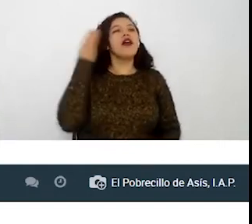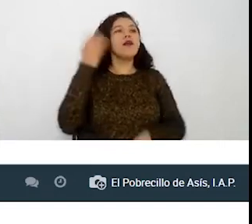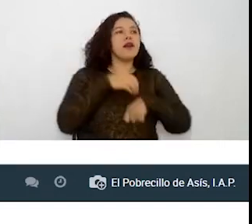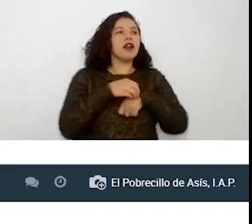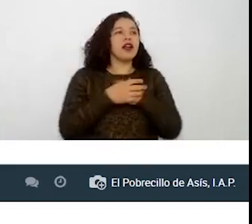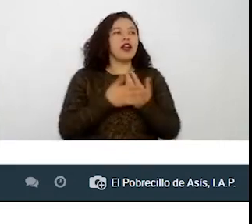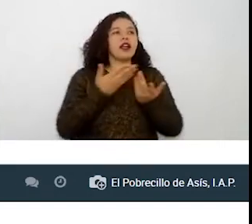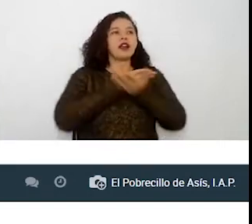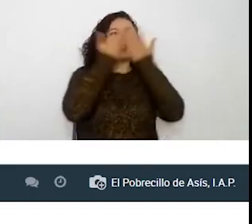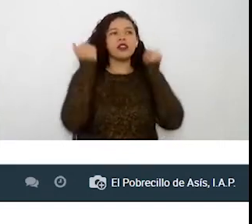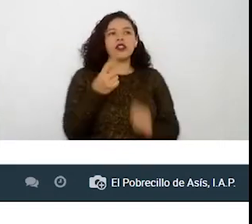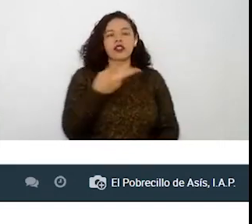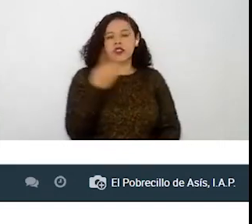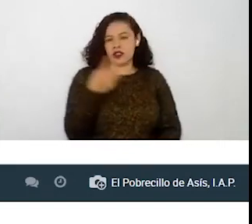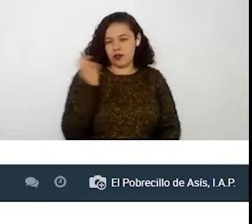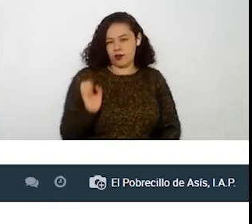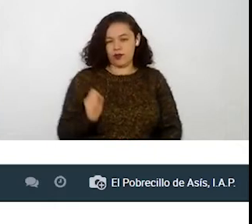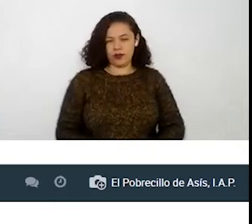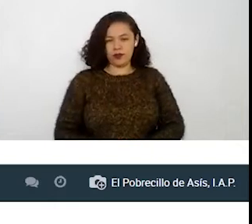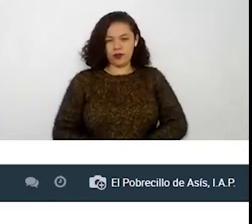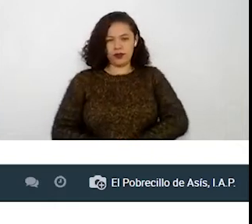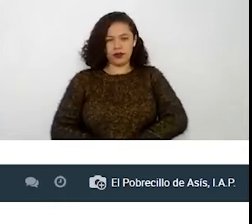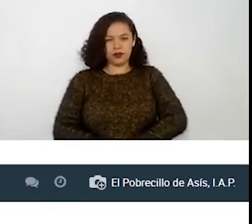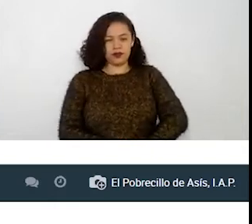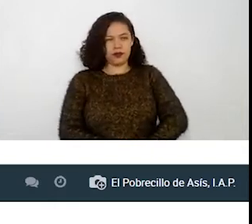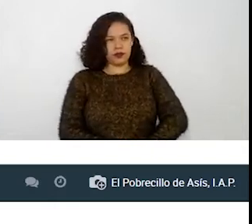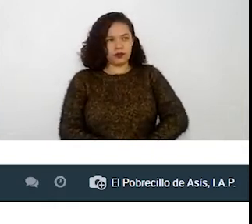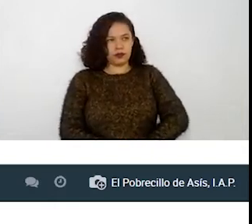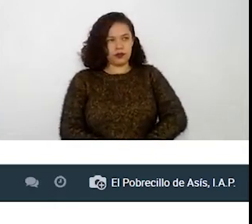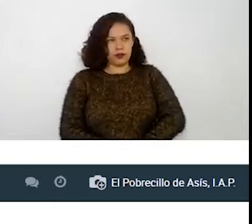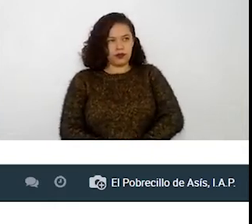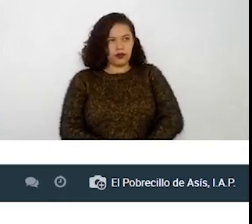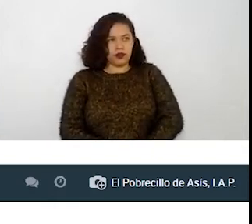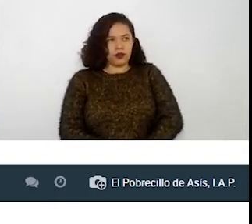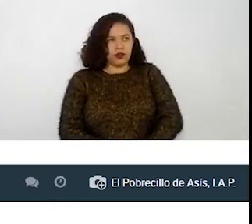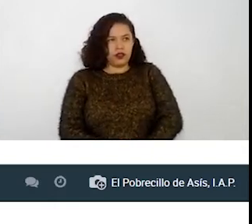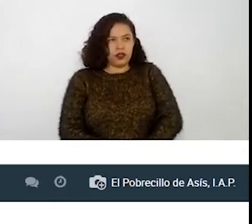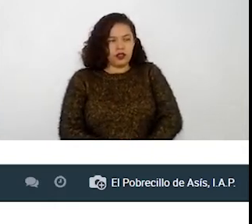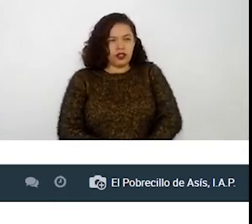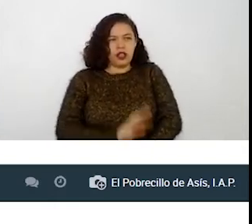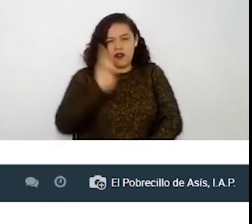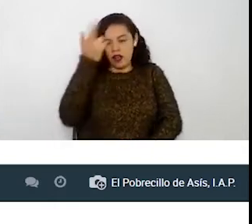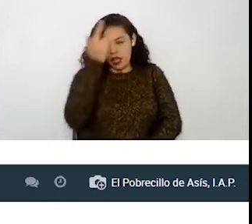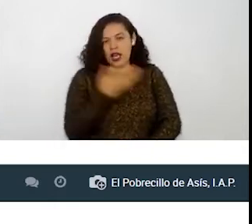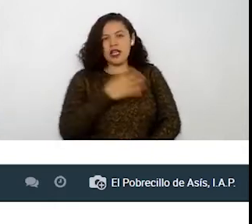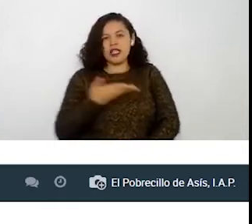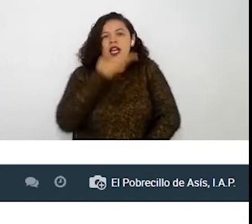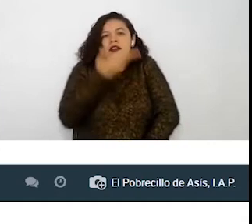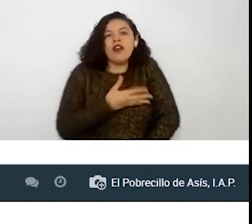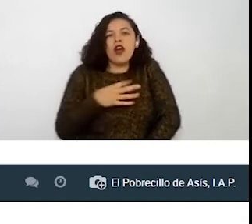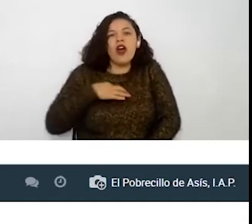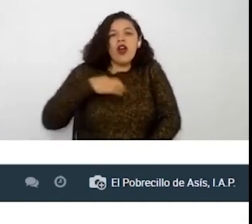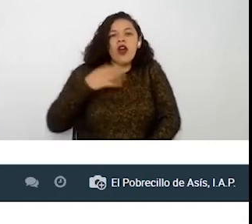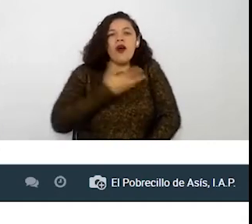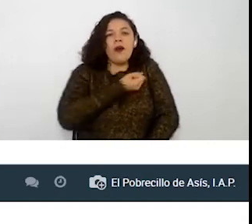200 también porque porque recordemos igual como nuestro nuestro servicio incluye ropa calzado y que de higiene